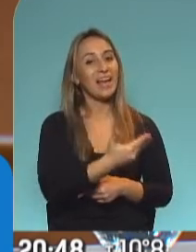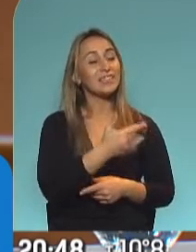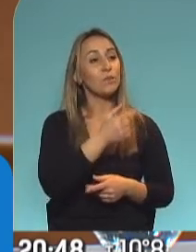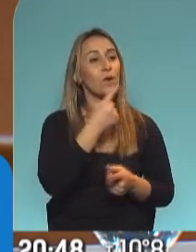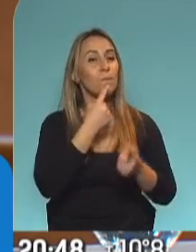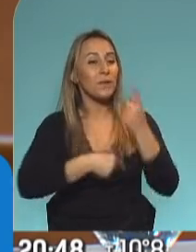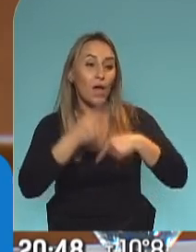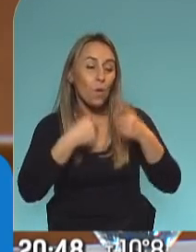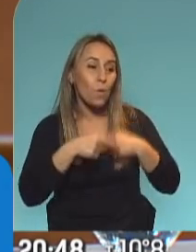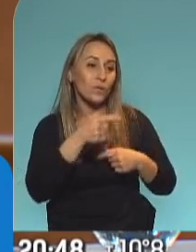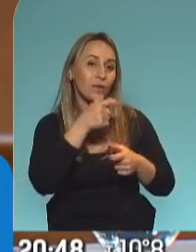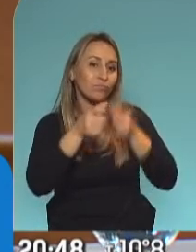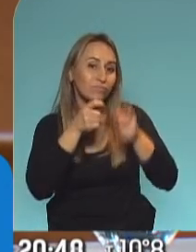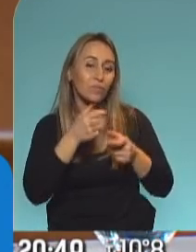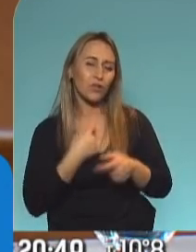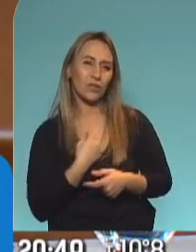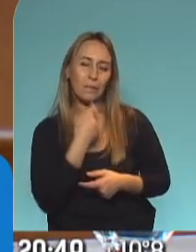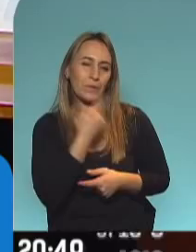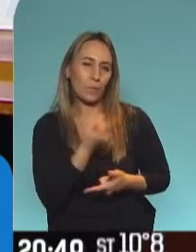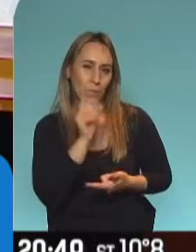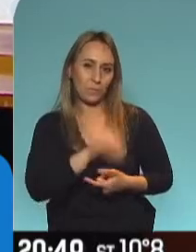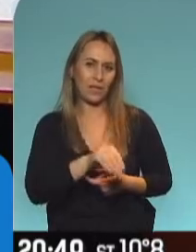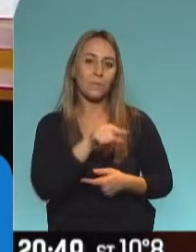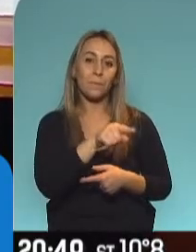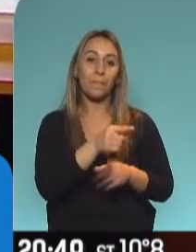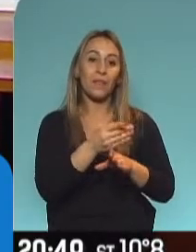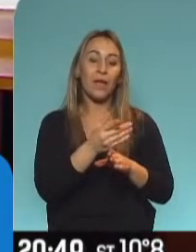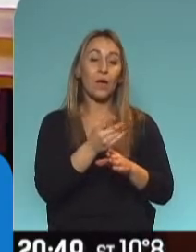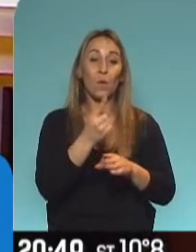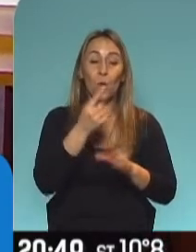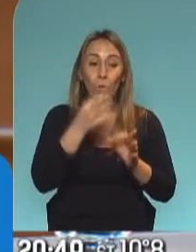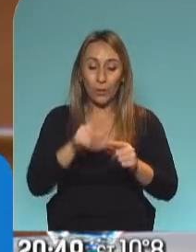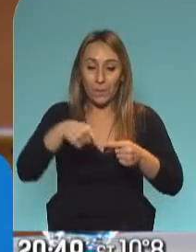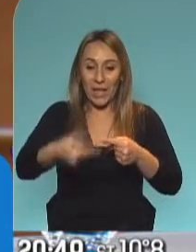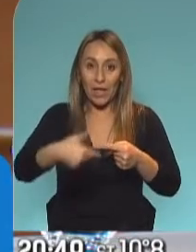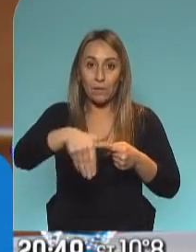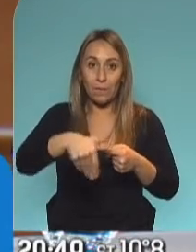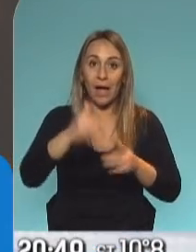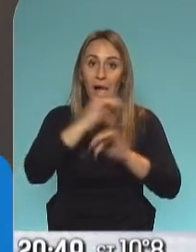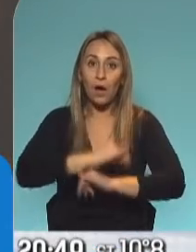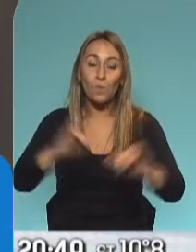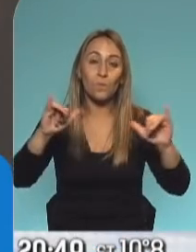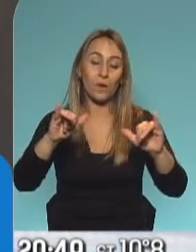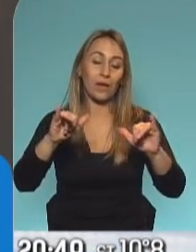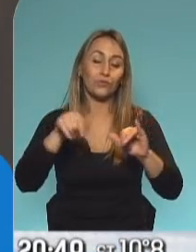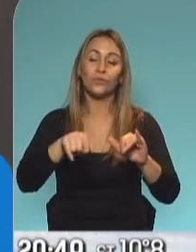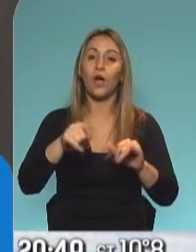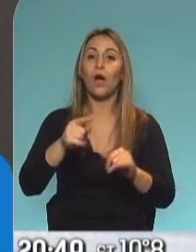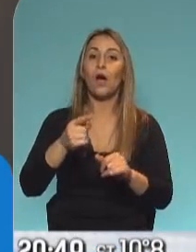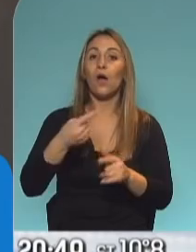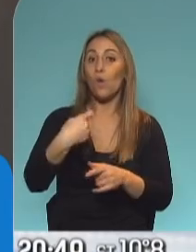debo hacerte rápidamente una más. Vos viniste un día antes de que se anuncie un aumento para los jubilados. Sí.